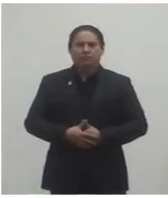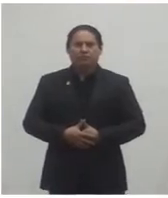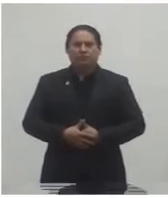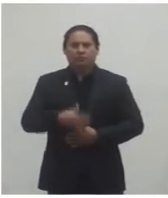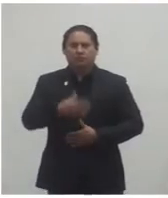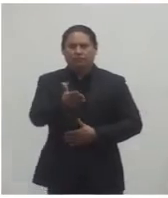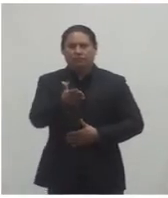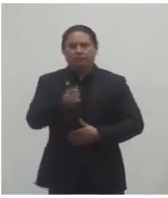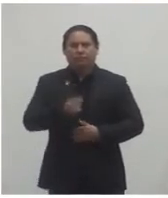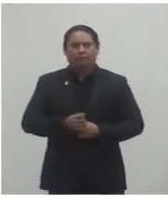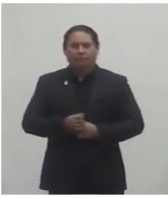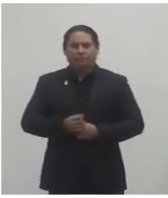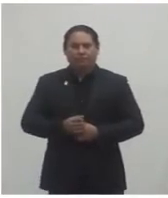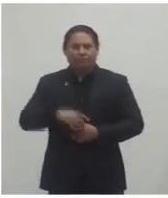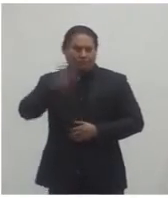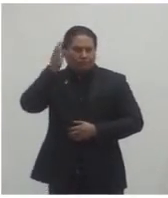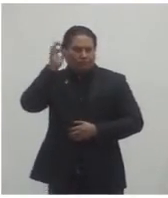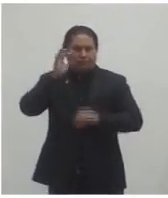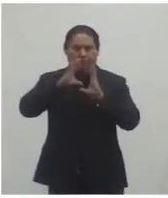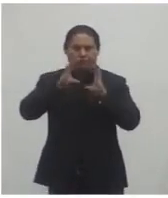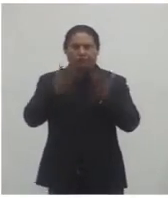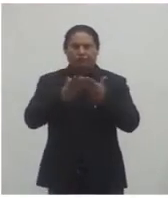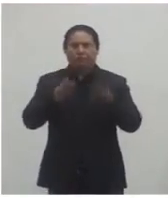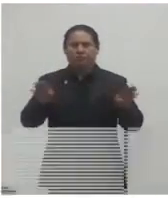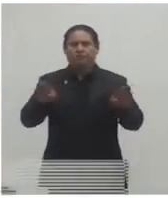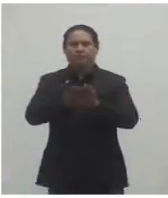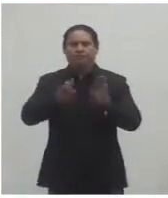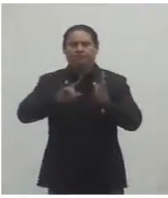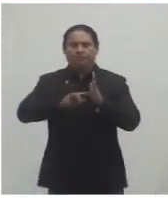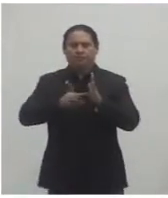Solicito a la Secretaría cierre el sistema electrónico.